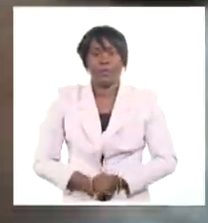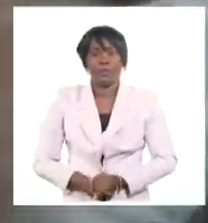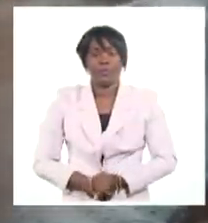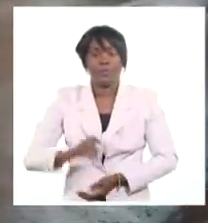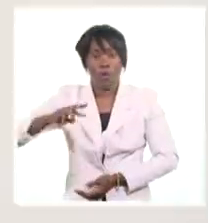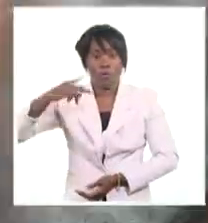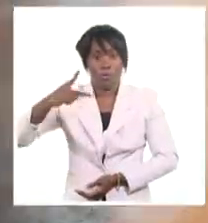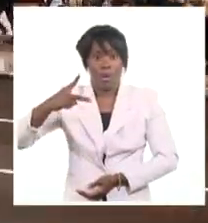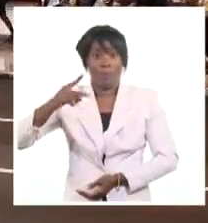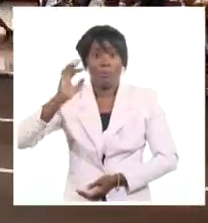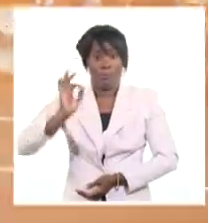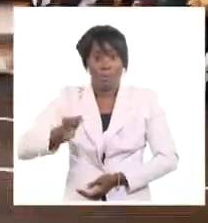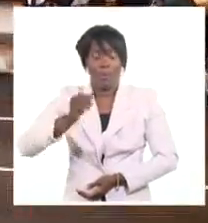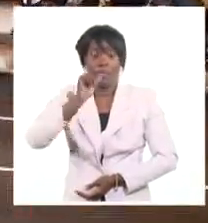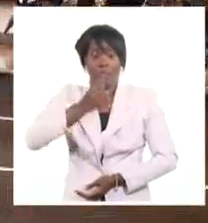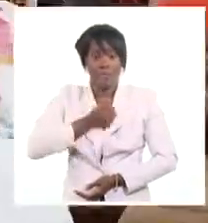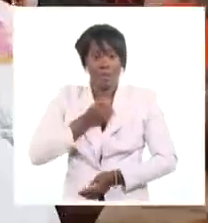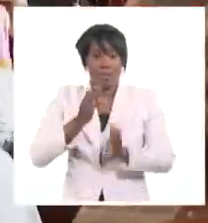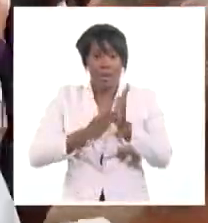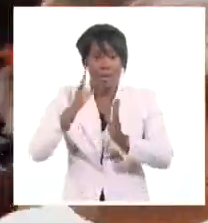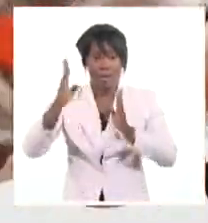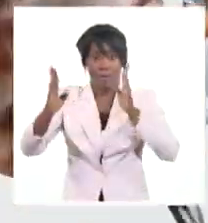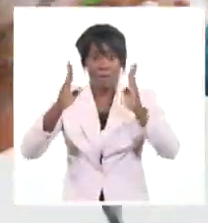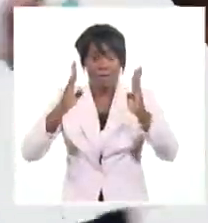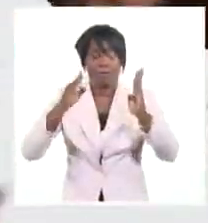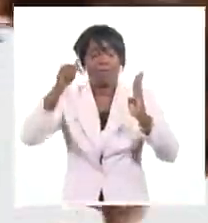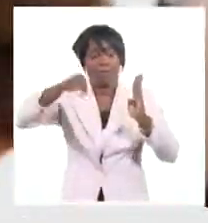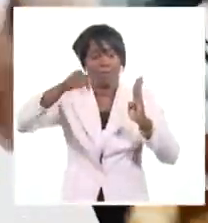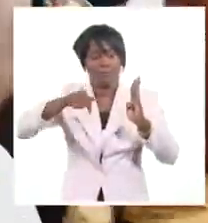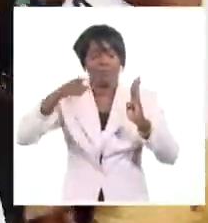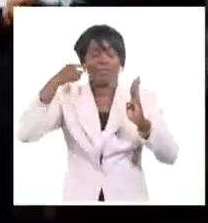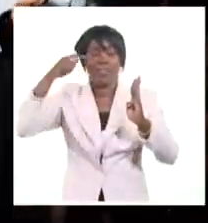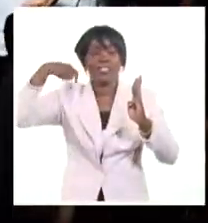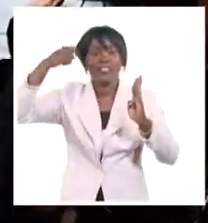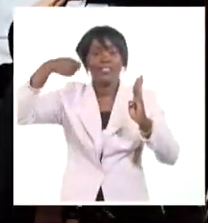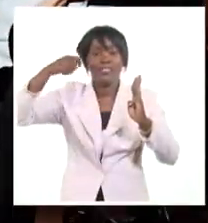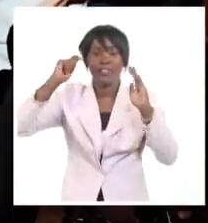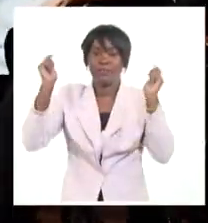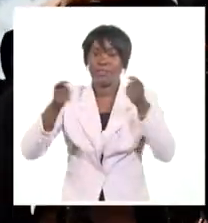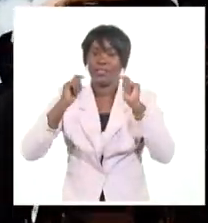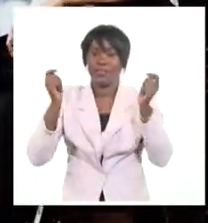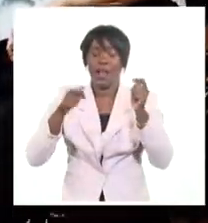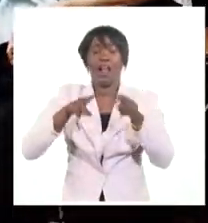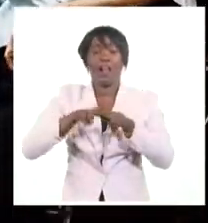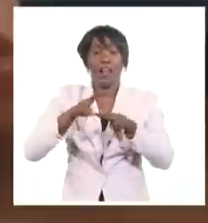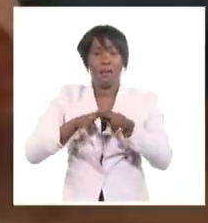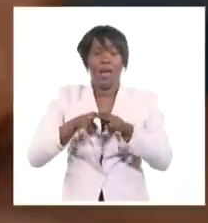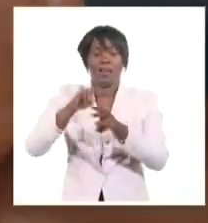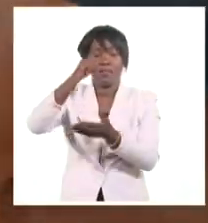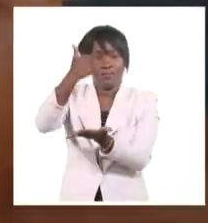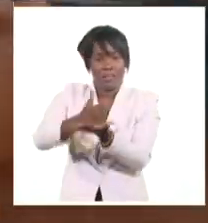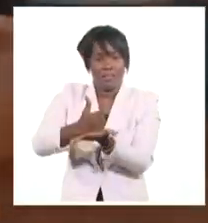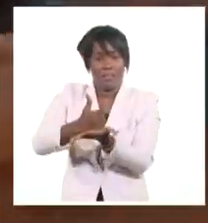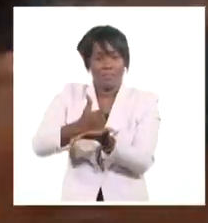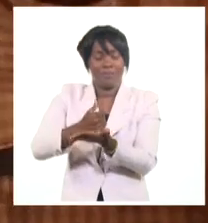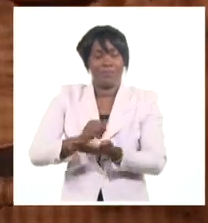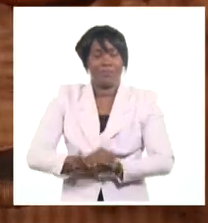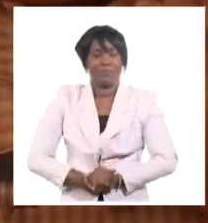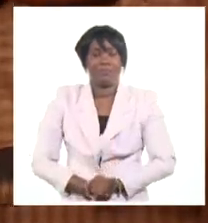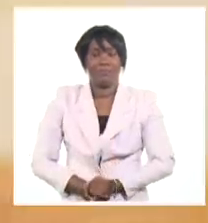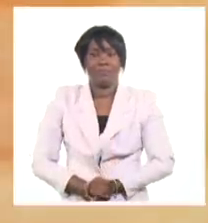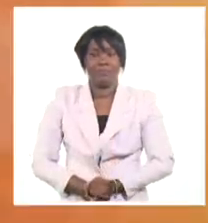en diciembre fue el mes del cine y la Habana punto de encuentro para la filmografía latinoamericana Jennie